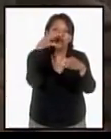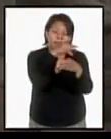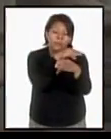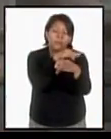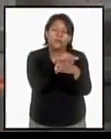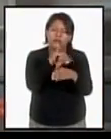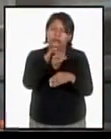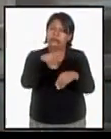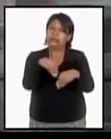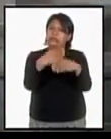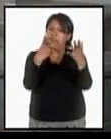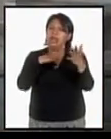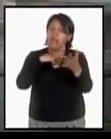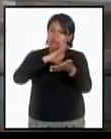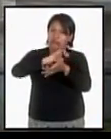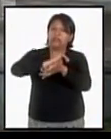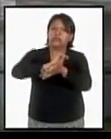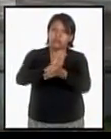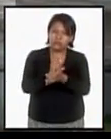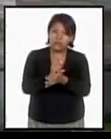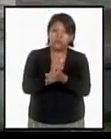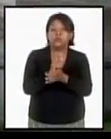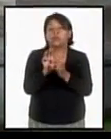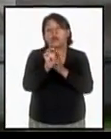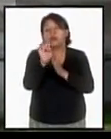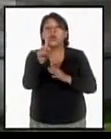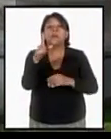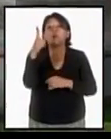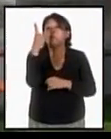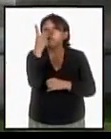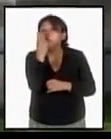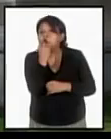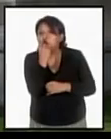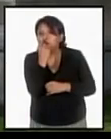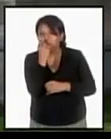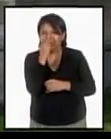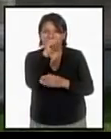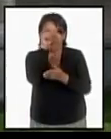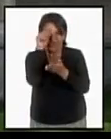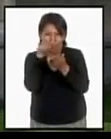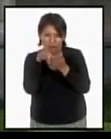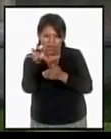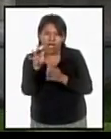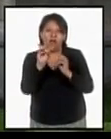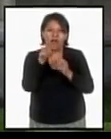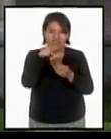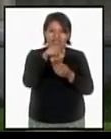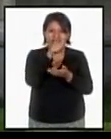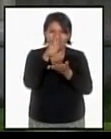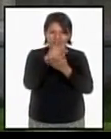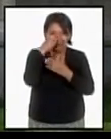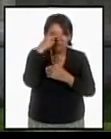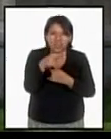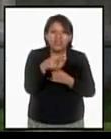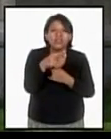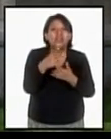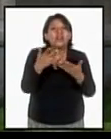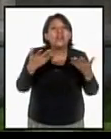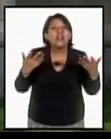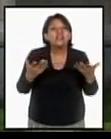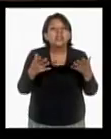hay una discriminación si los policías, por ejemplo, de la zona o de la Ciudad de México, han incluso